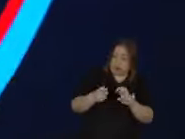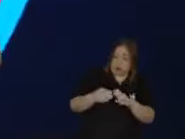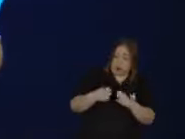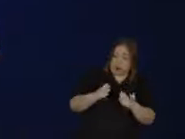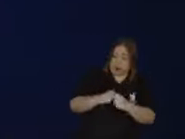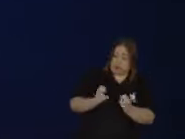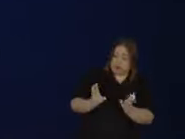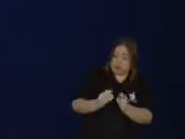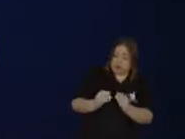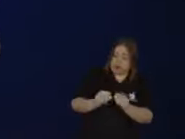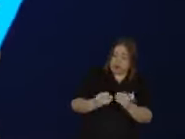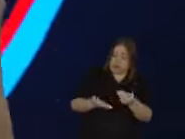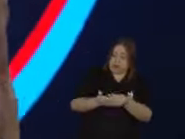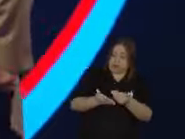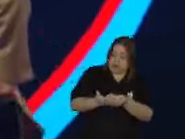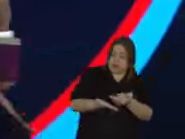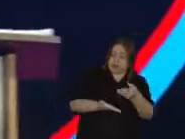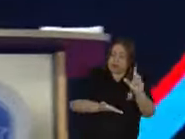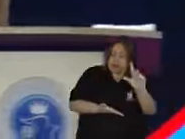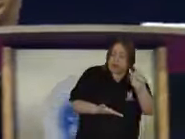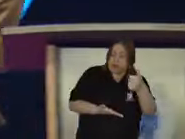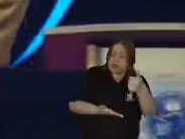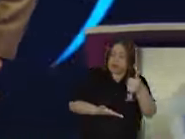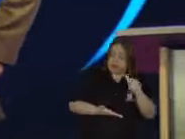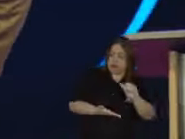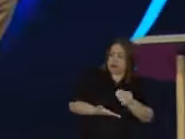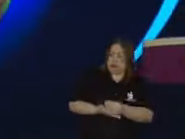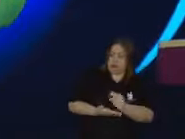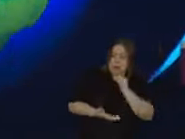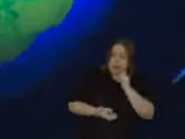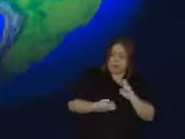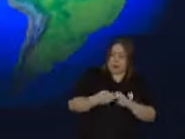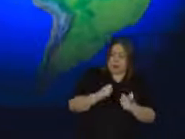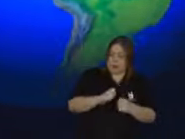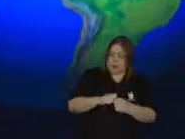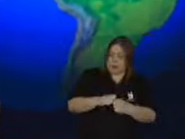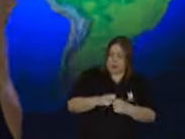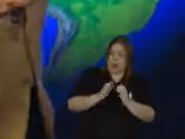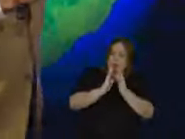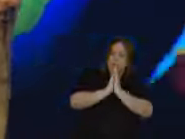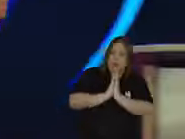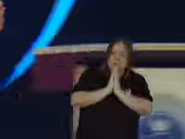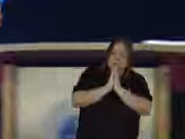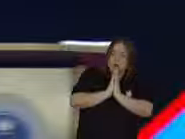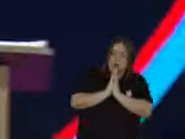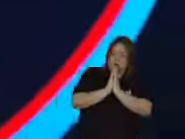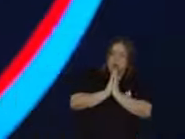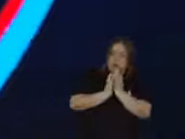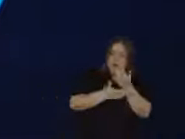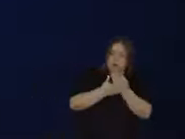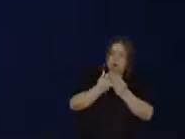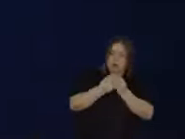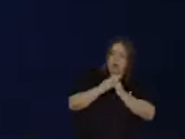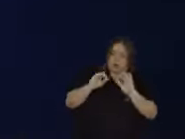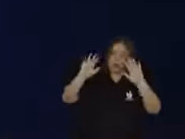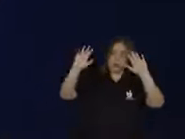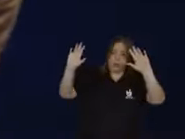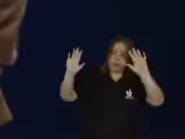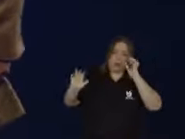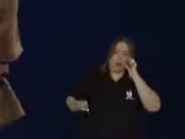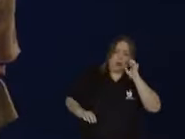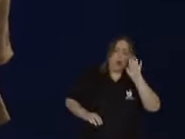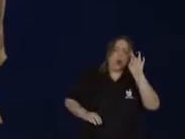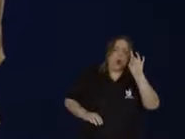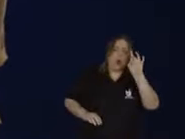siga ofrendando y diezmando. No hay problema. No hay problema que usted siga adorando, levantando las manos y yendo a 8 servicios